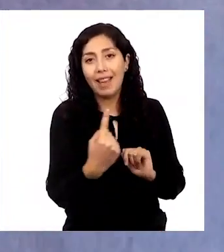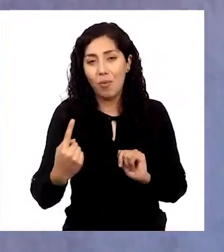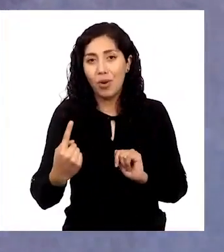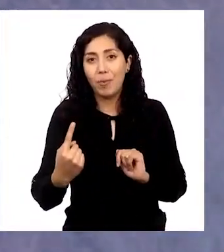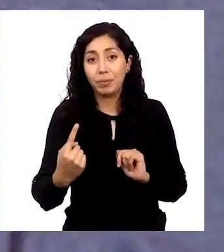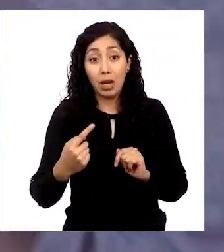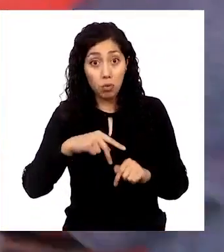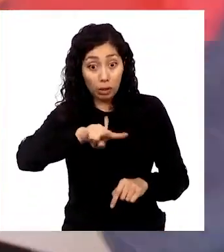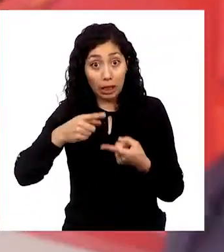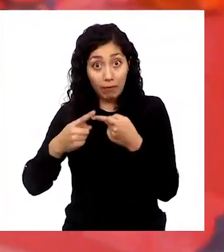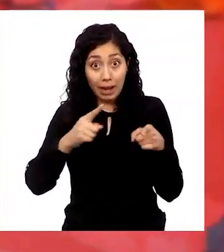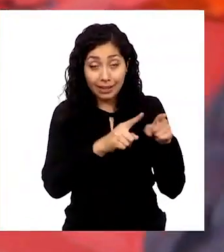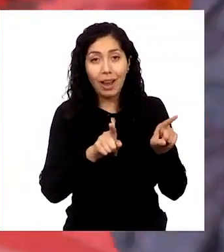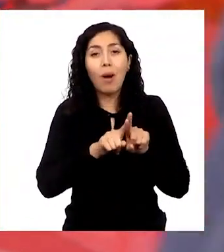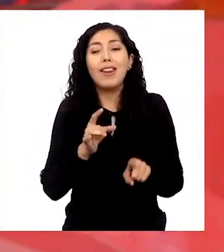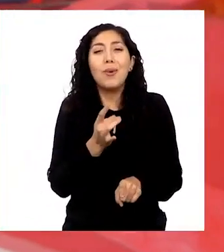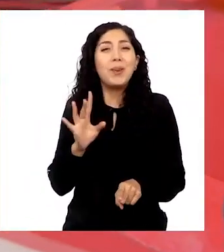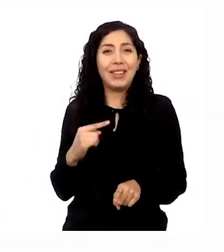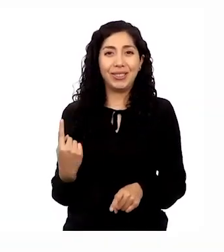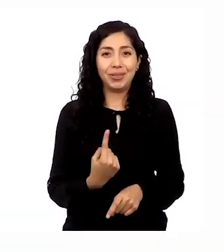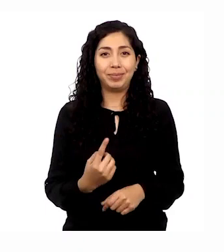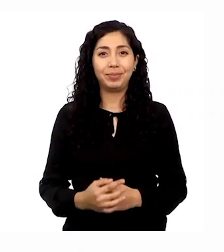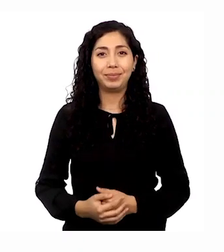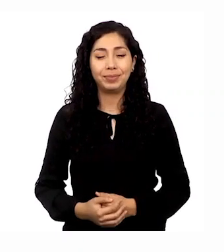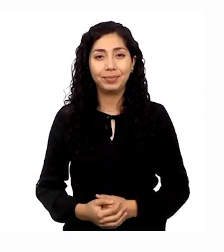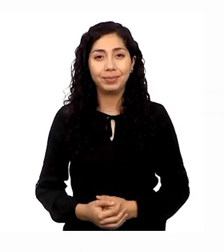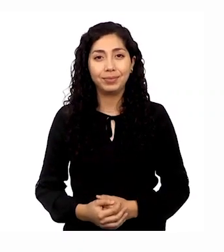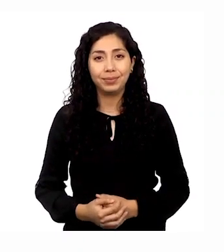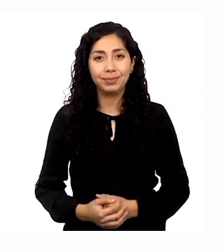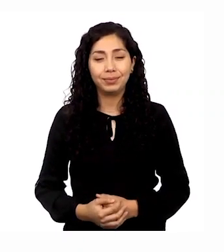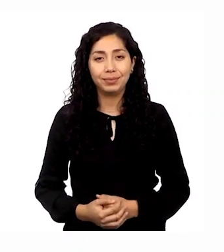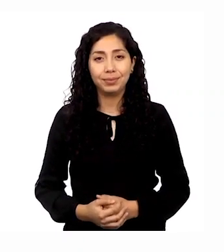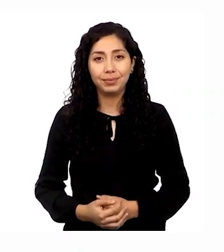y cada una. Nuestras diferencias nos hacen únicos.